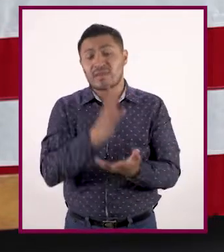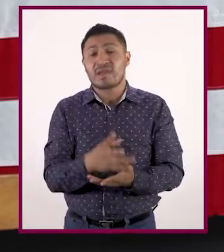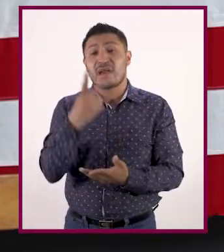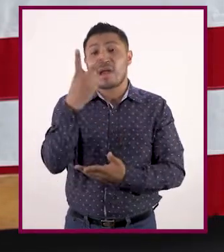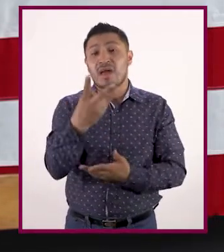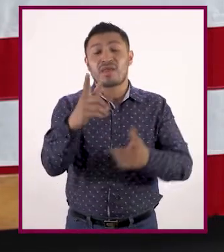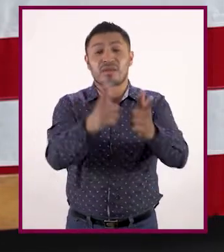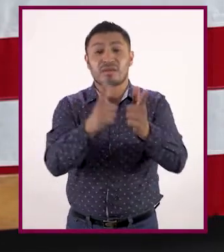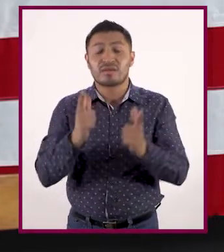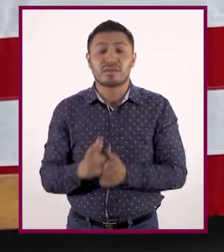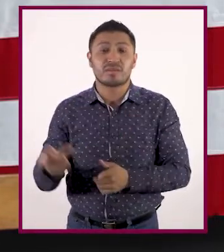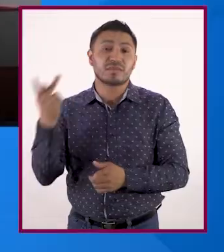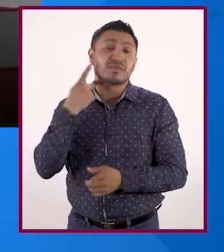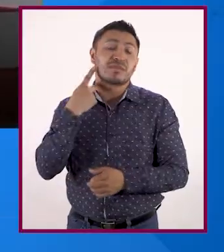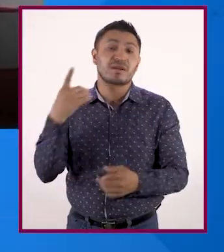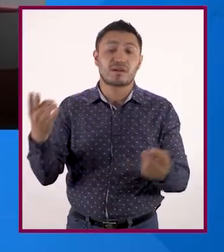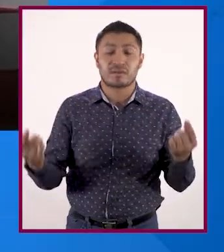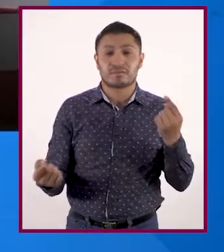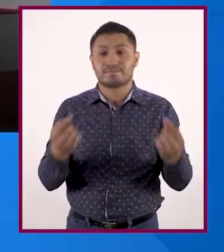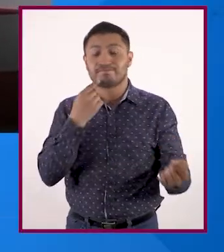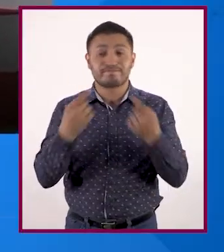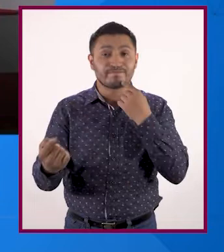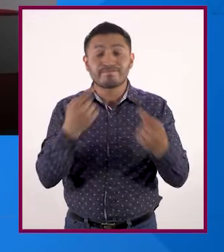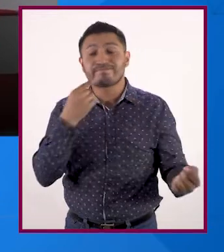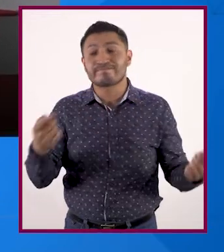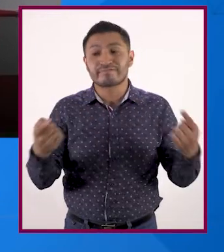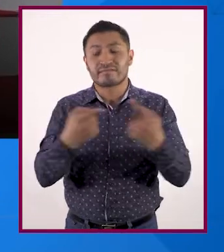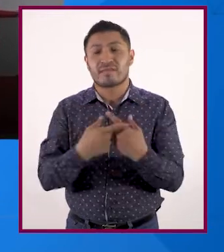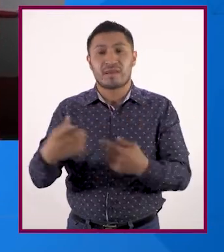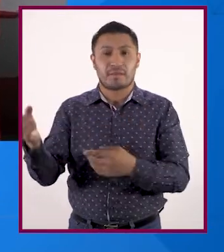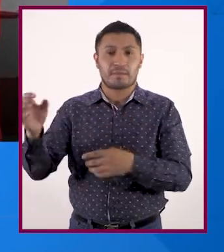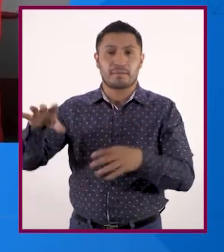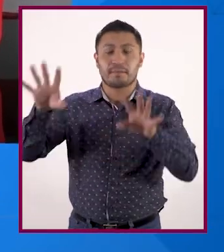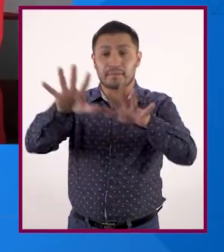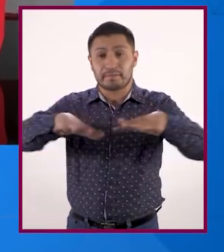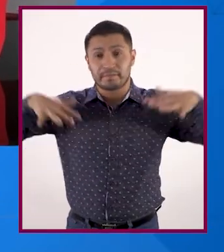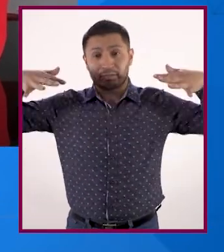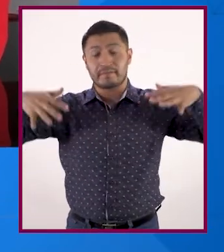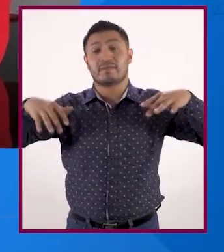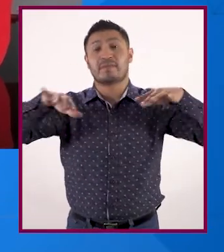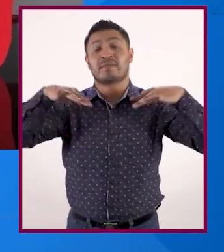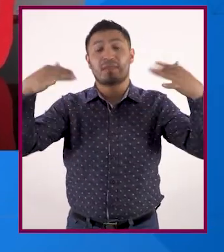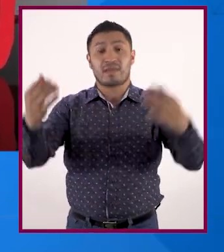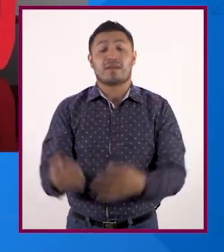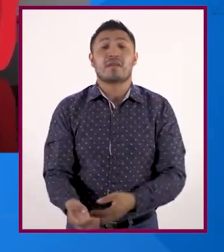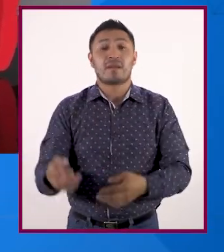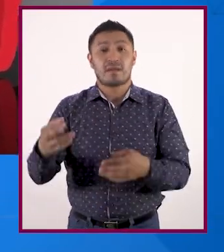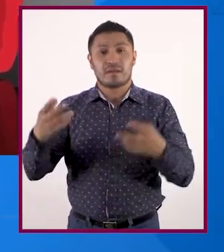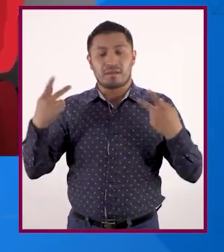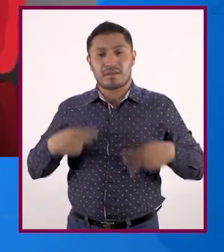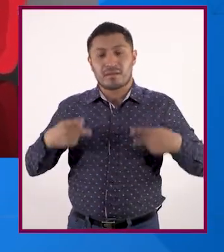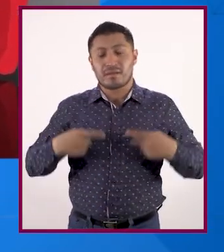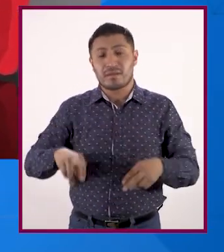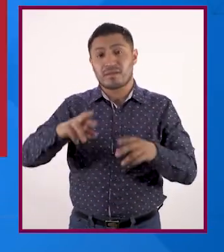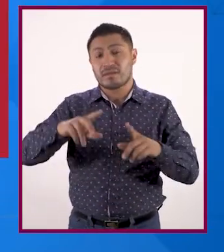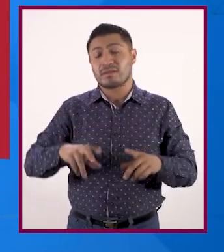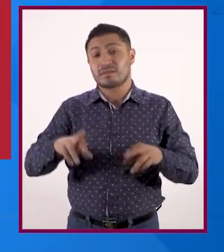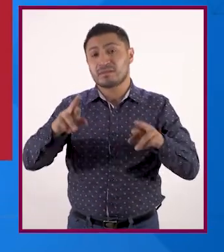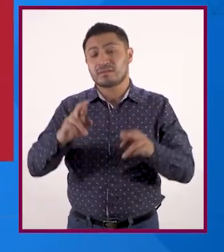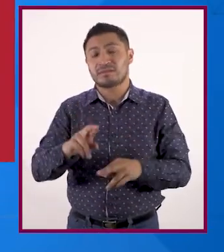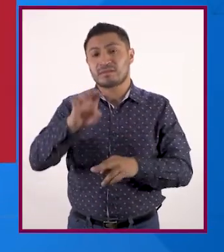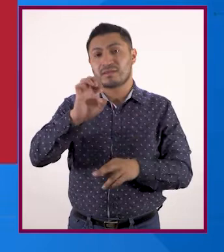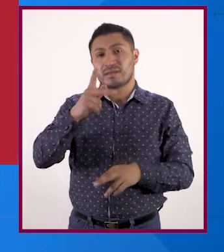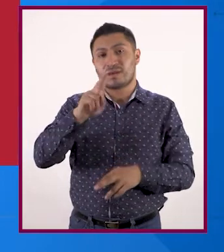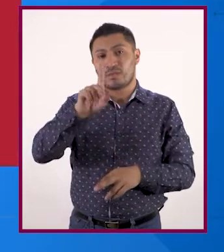partidos políticos que se disputan el poder en las cámaras y la presidencia republicanos y demócratas los